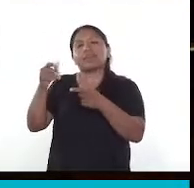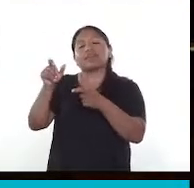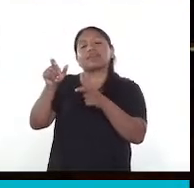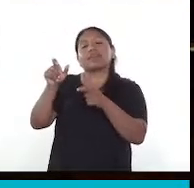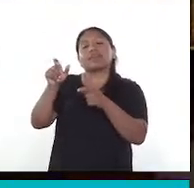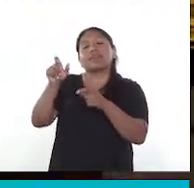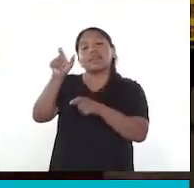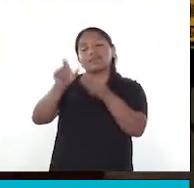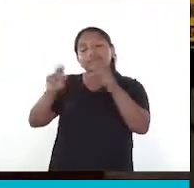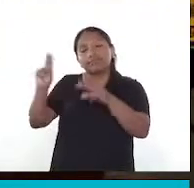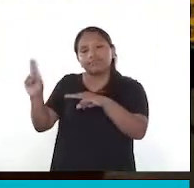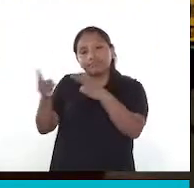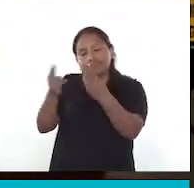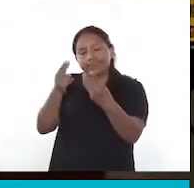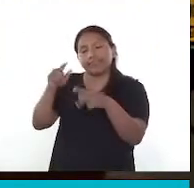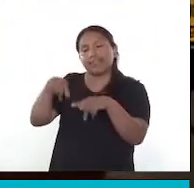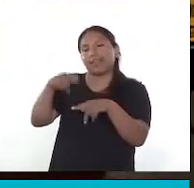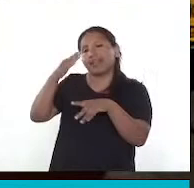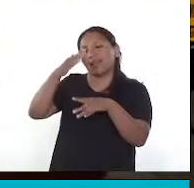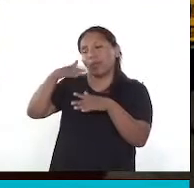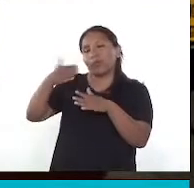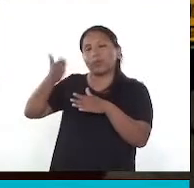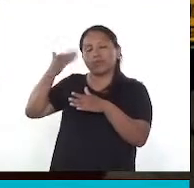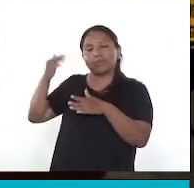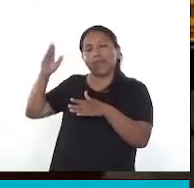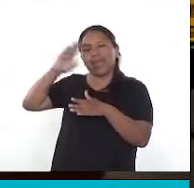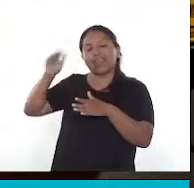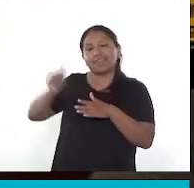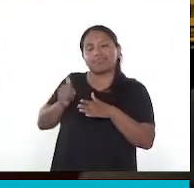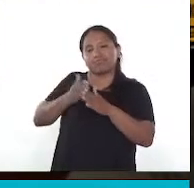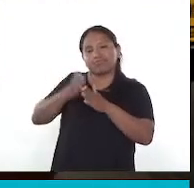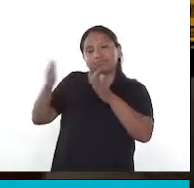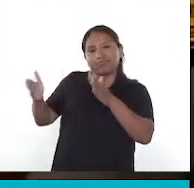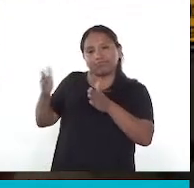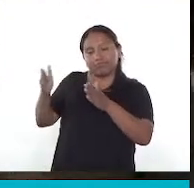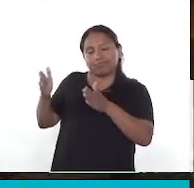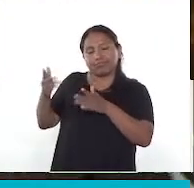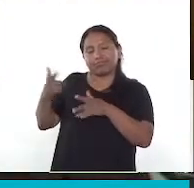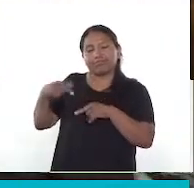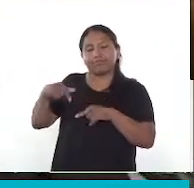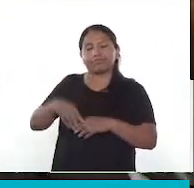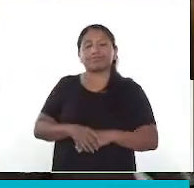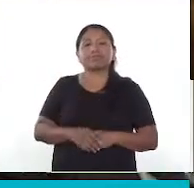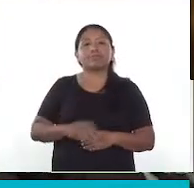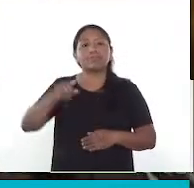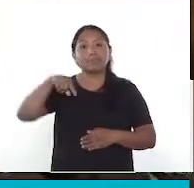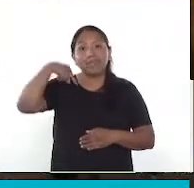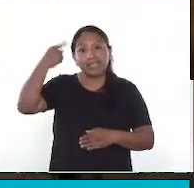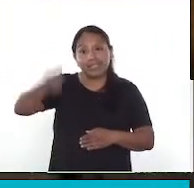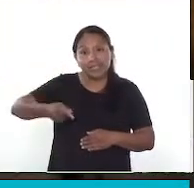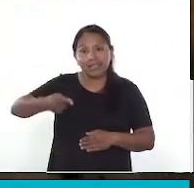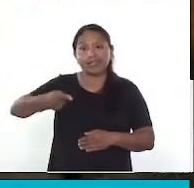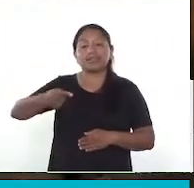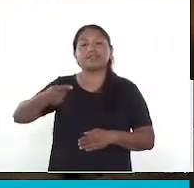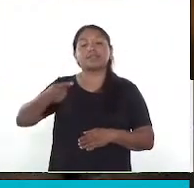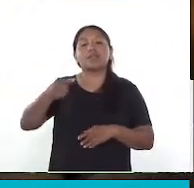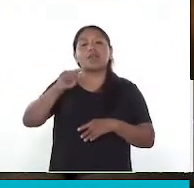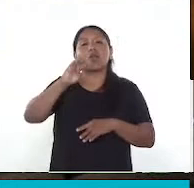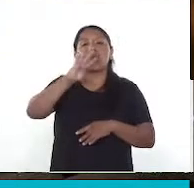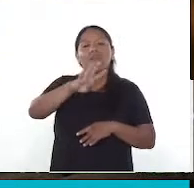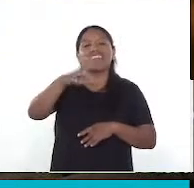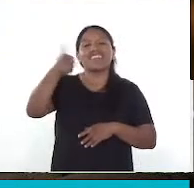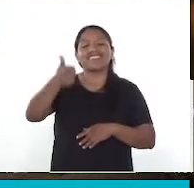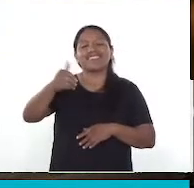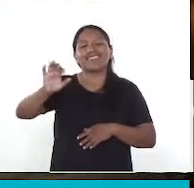última dictadura militar que tuvo este país mañana se van a conmemorar 46